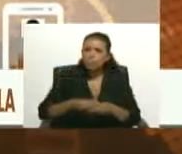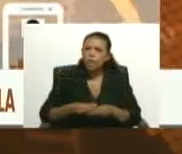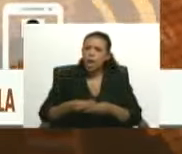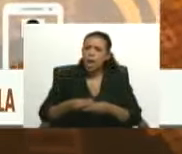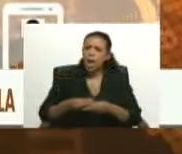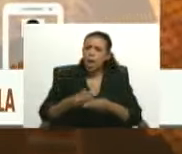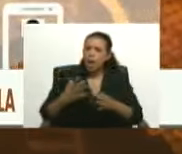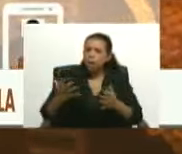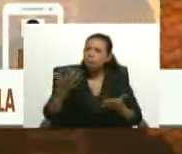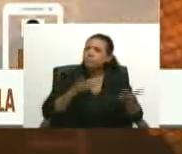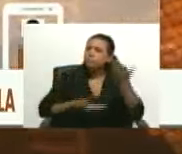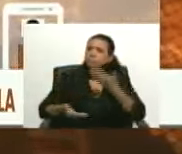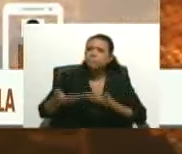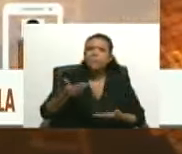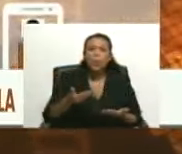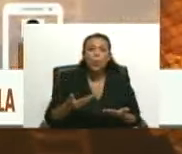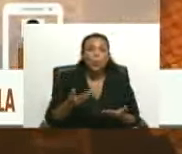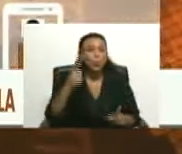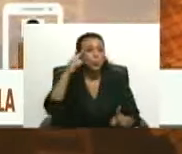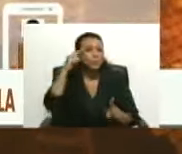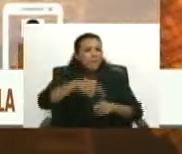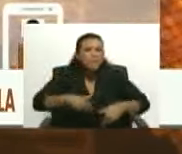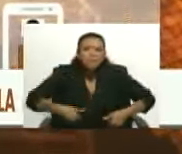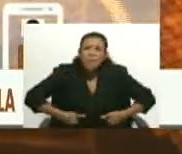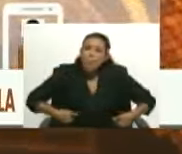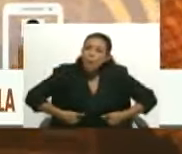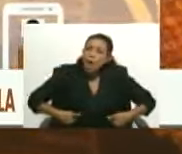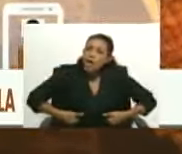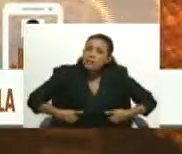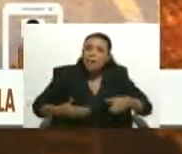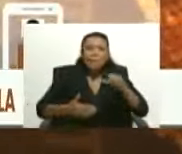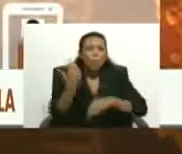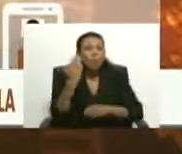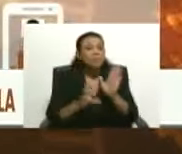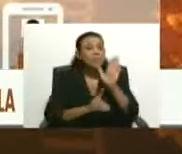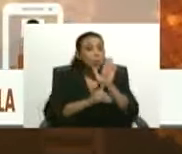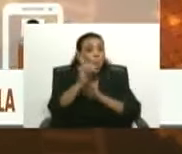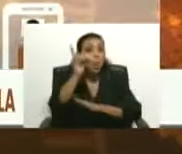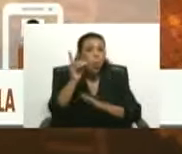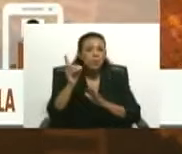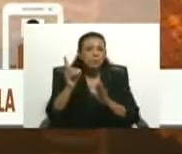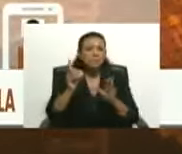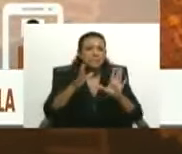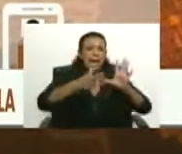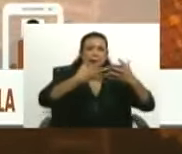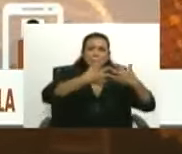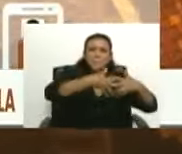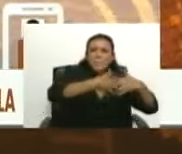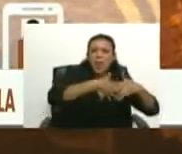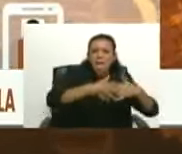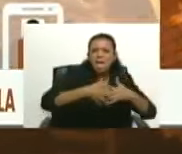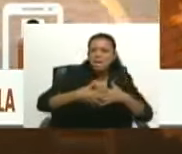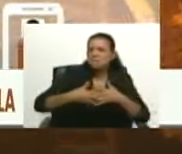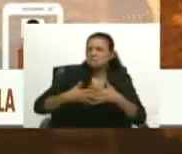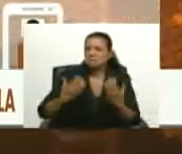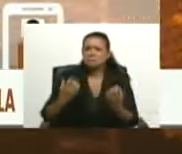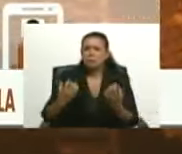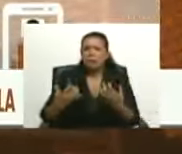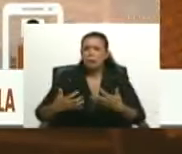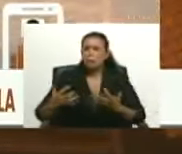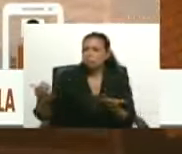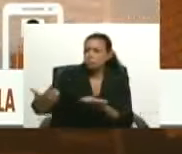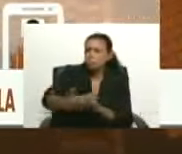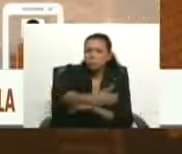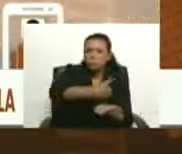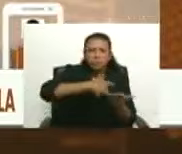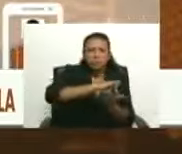nacional y en el ámbito global un esfuerzo para cambiar el modelo de desarrollo depredador que el capitalismo le ha impuesto al mundo en los